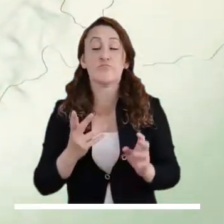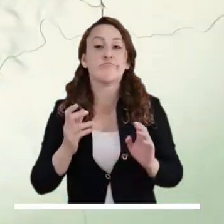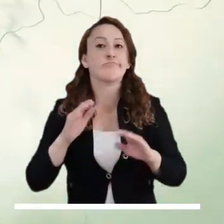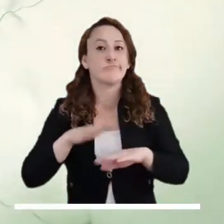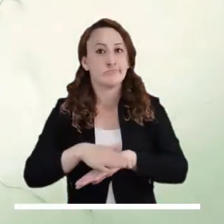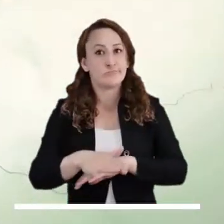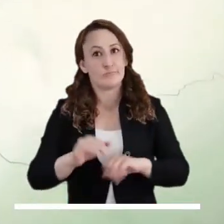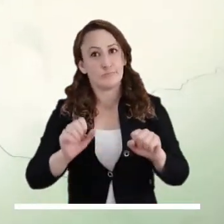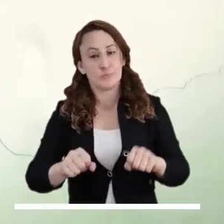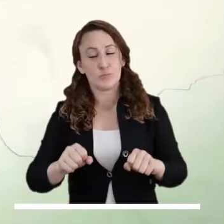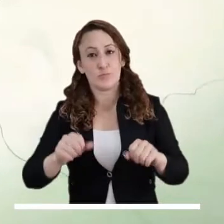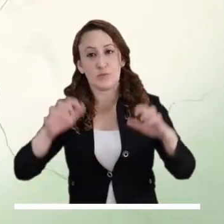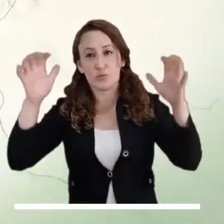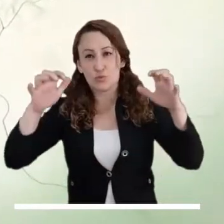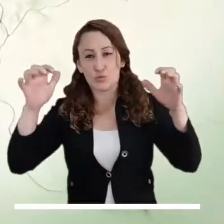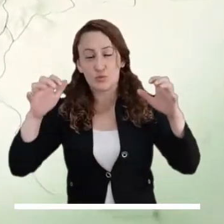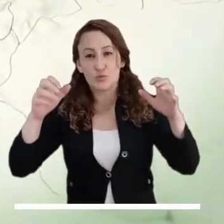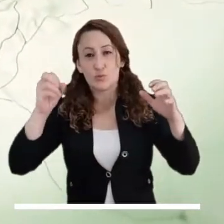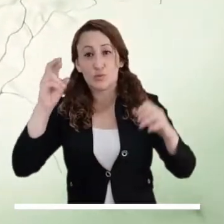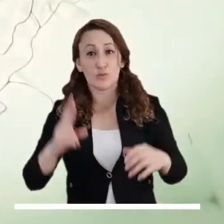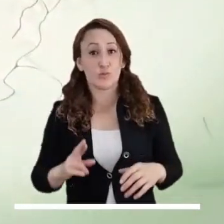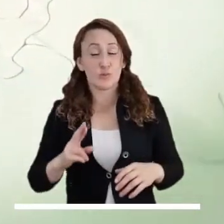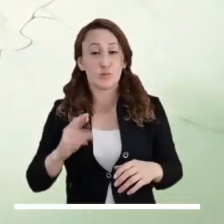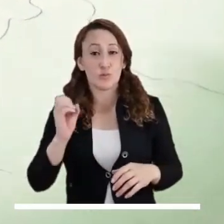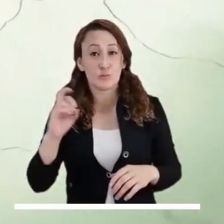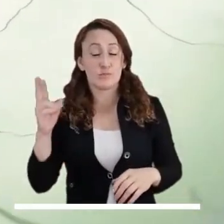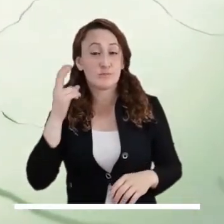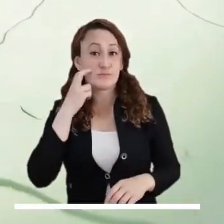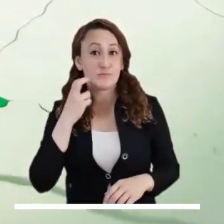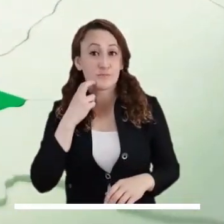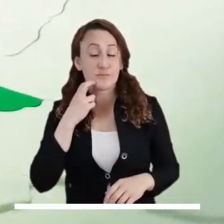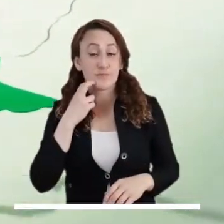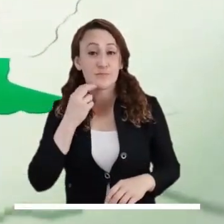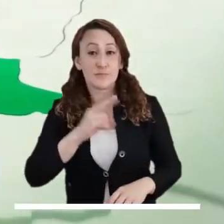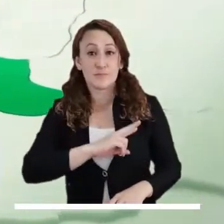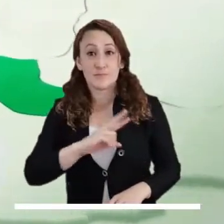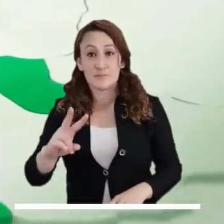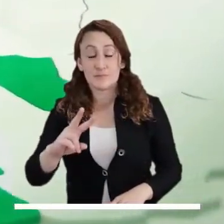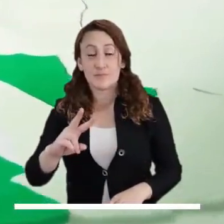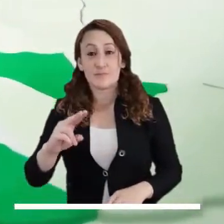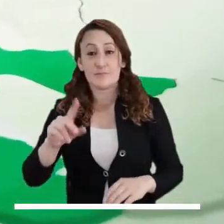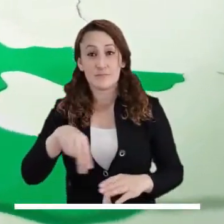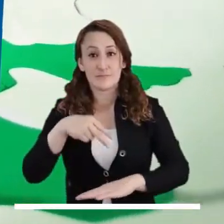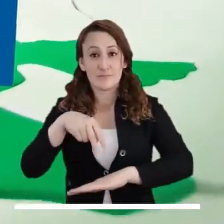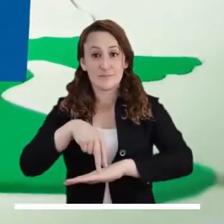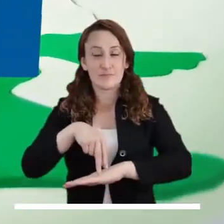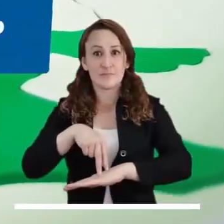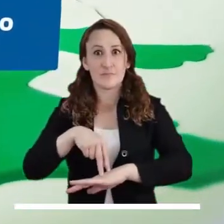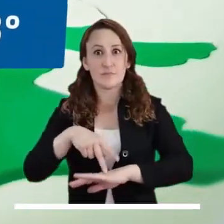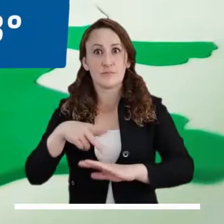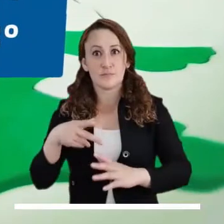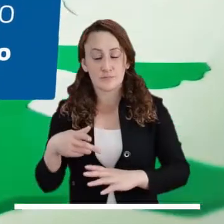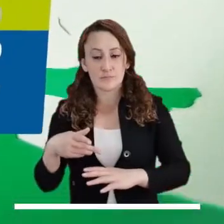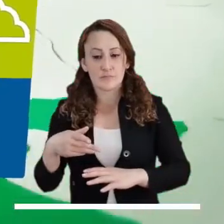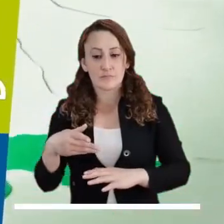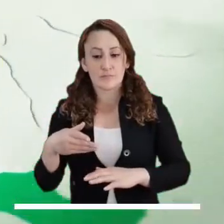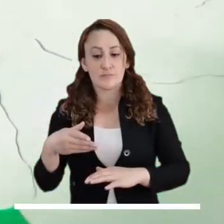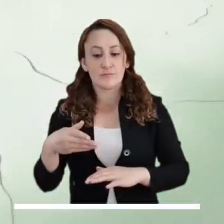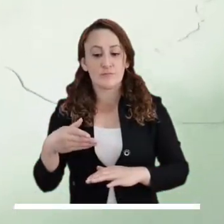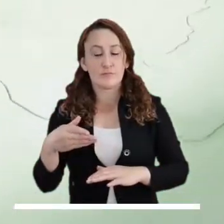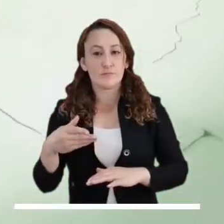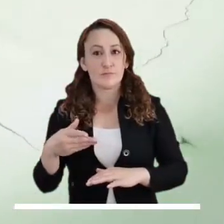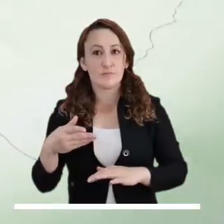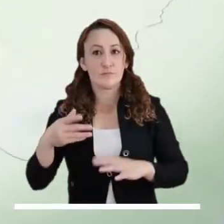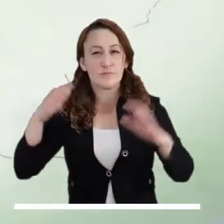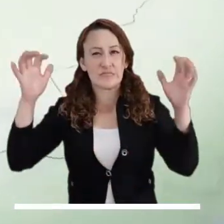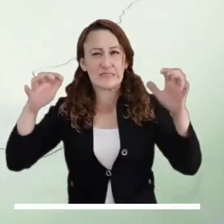lloviznas. Las nubes se tomarán el Pacífico durante la tarde, lo que podría causar lluvias en el oriente y sur de Chocó, el litoral de Valle y Cauca y